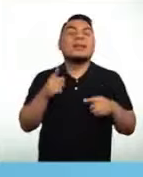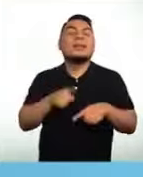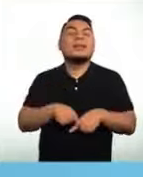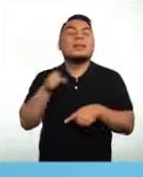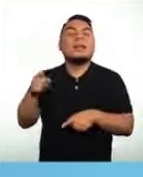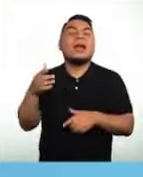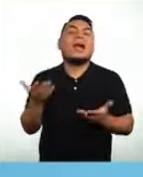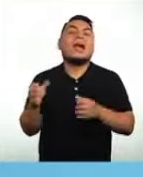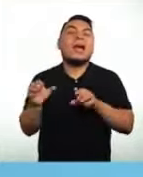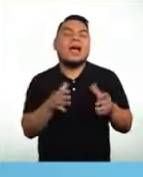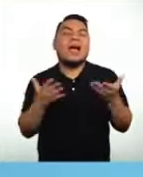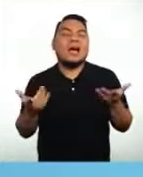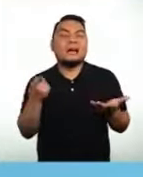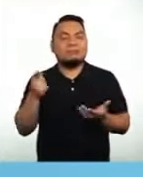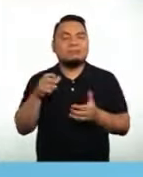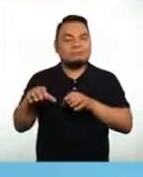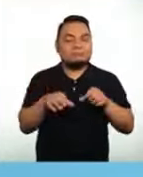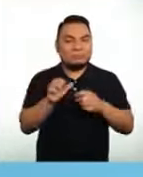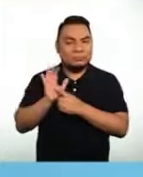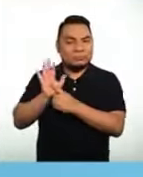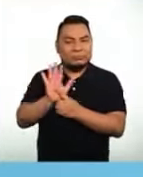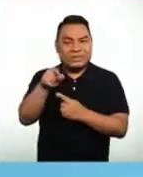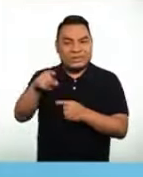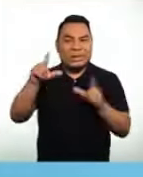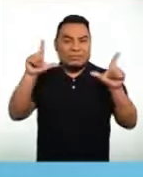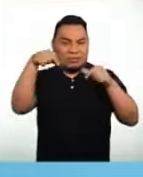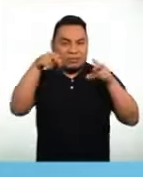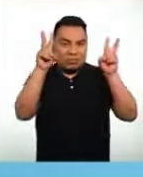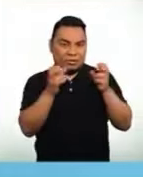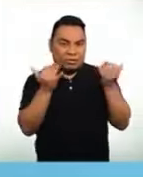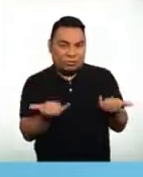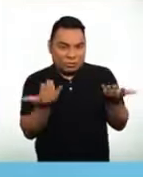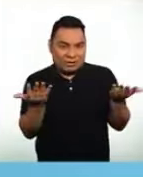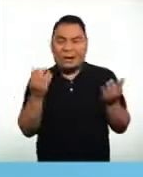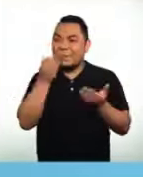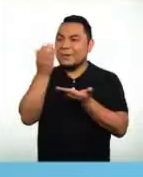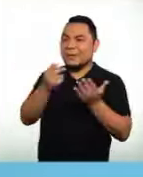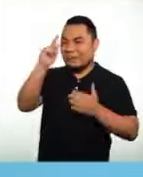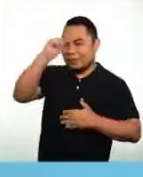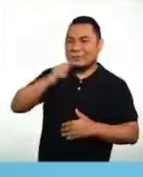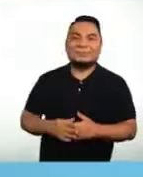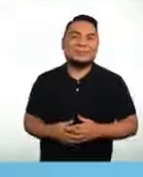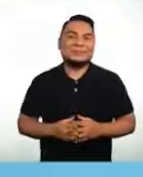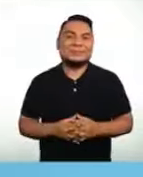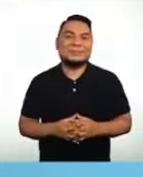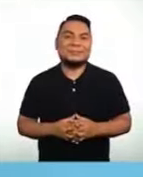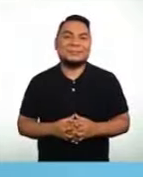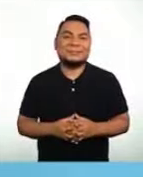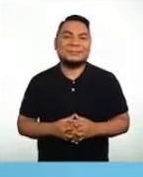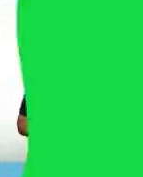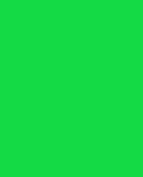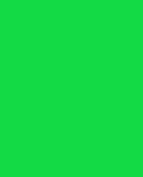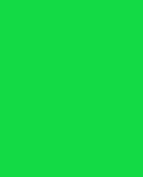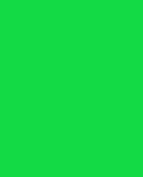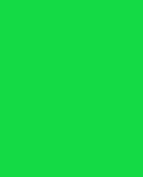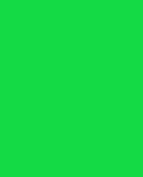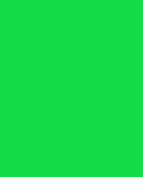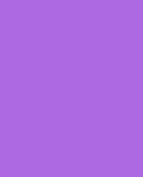señas peruanas según la actividad que hemos desarrollado en el programa. ¡Bienvenido, Paul!